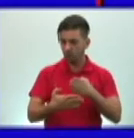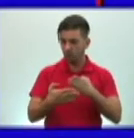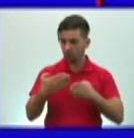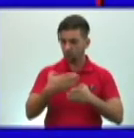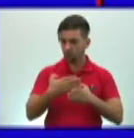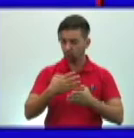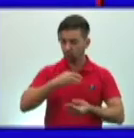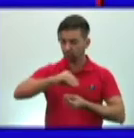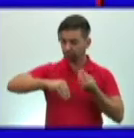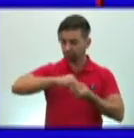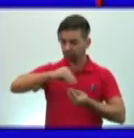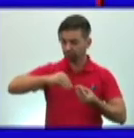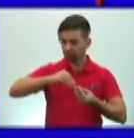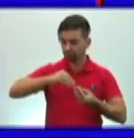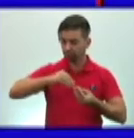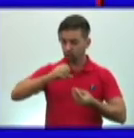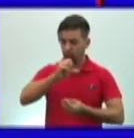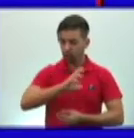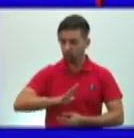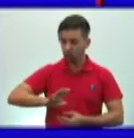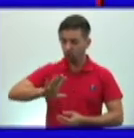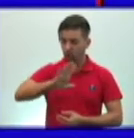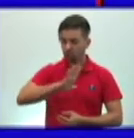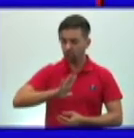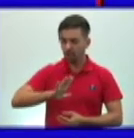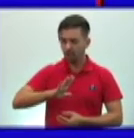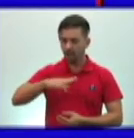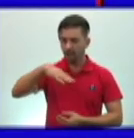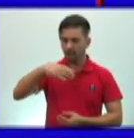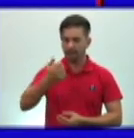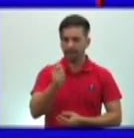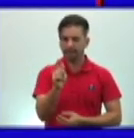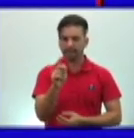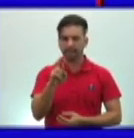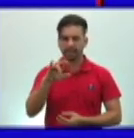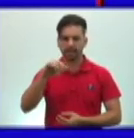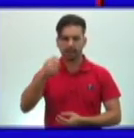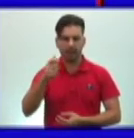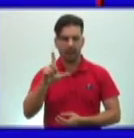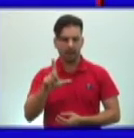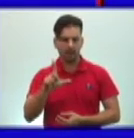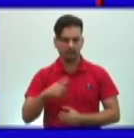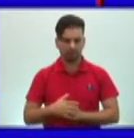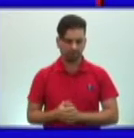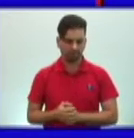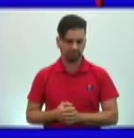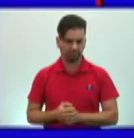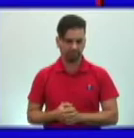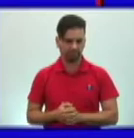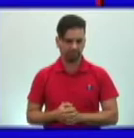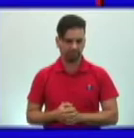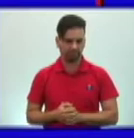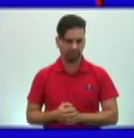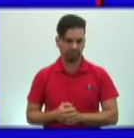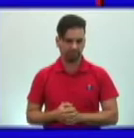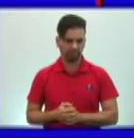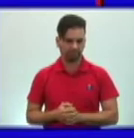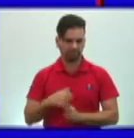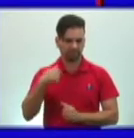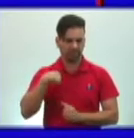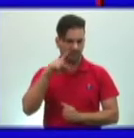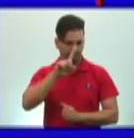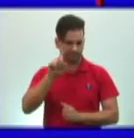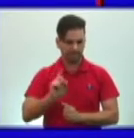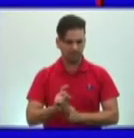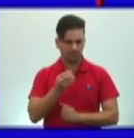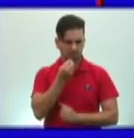Si el idealismo es el proceso de construcción de la realidad, yo le estoy preguntando, ¿es